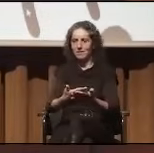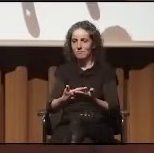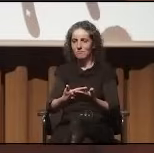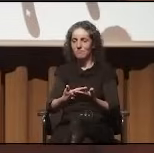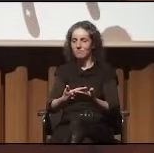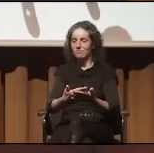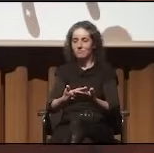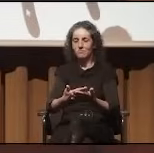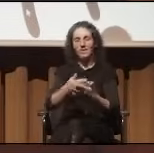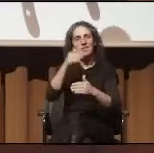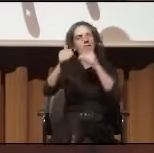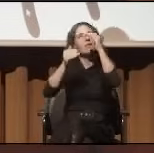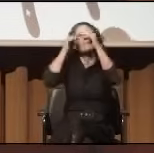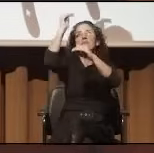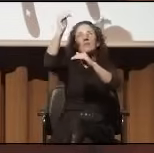plenitud.